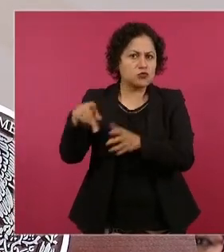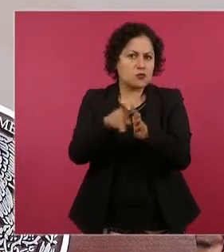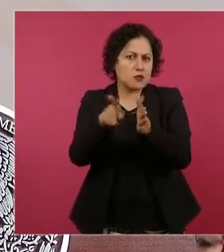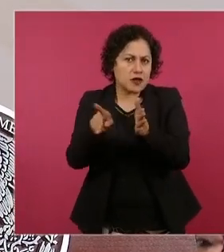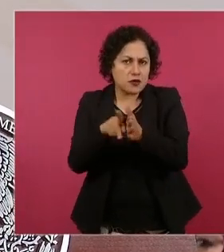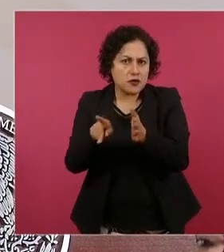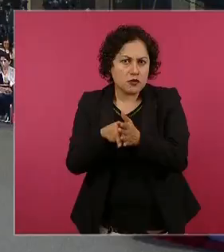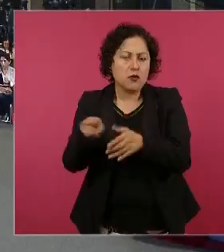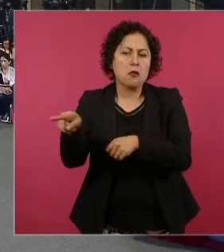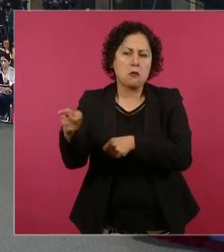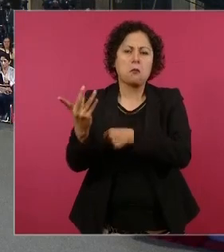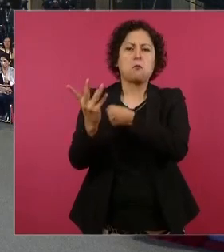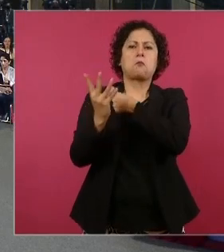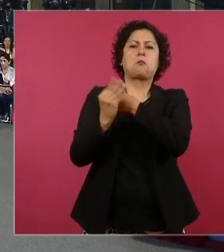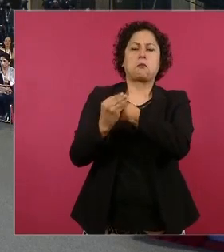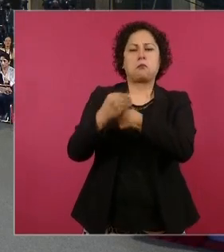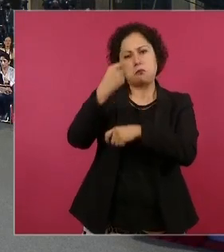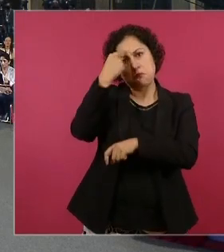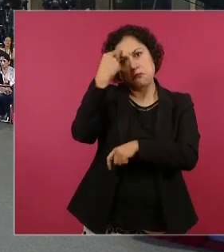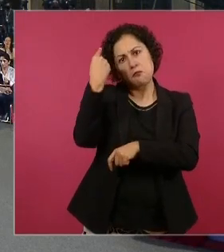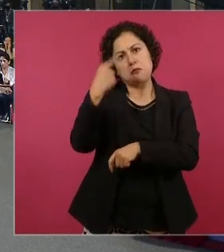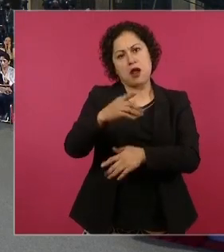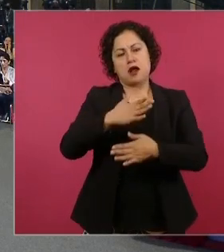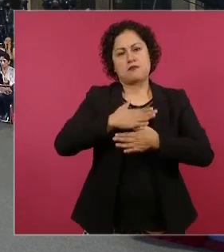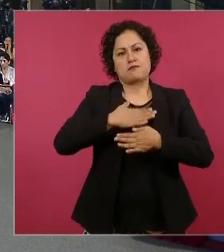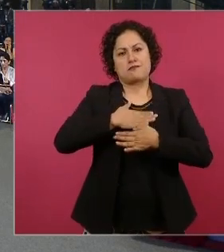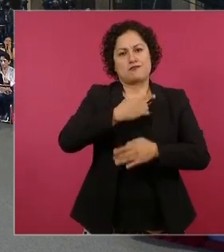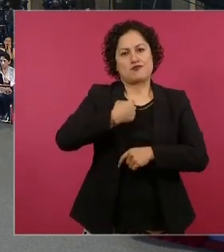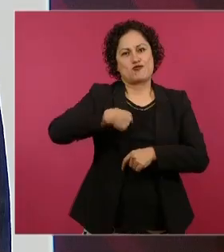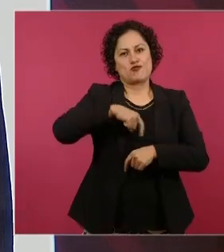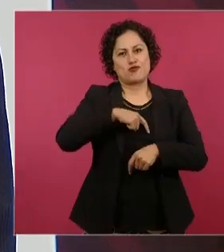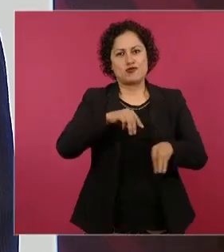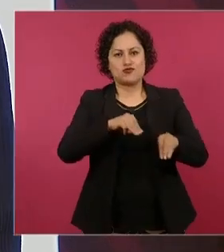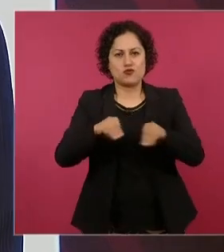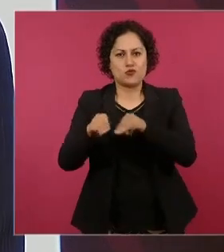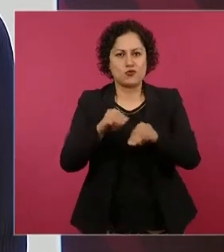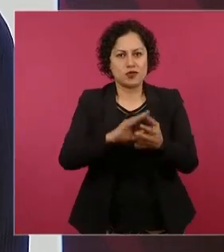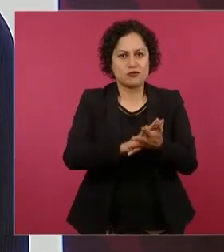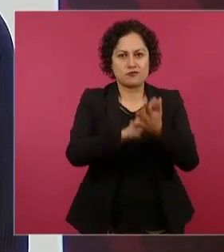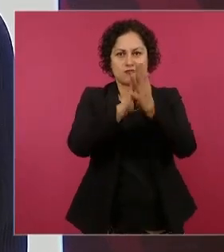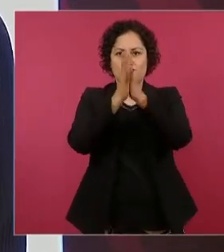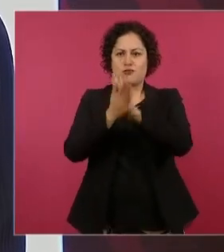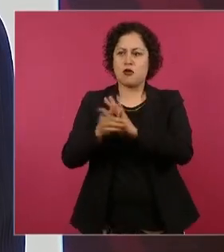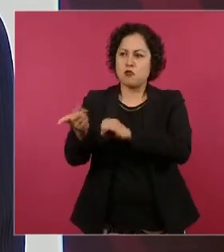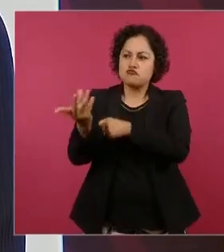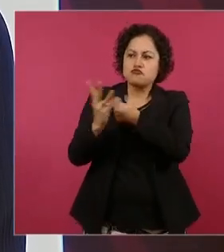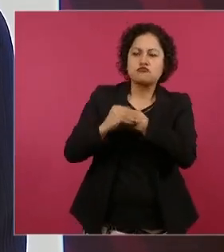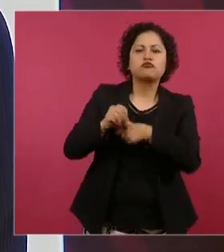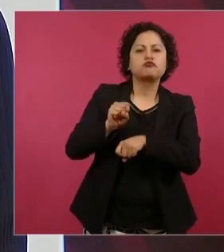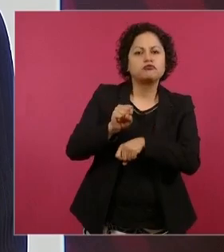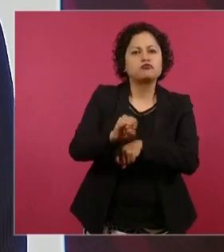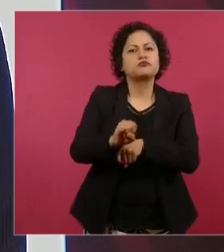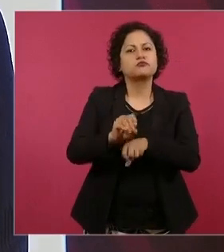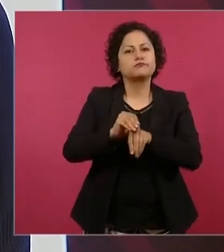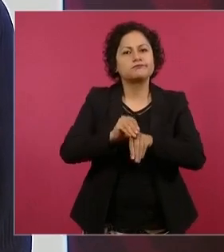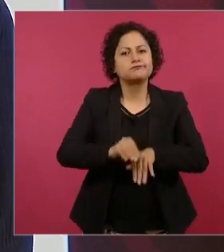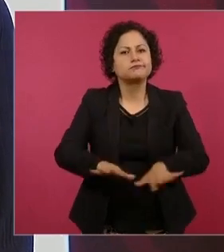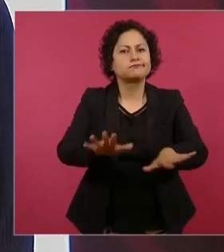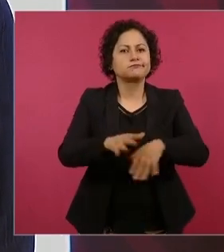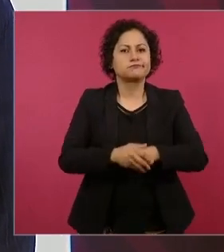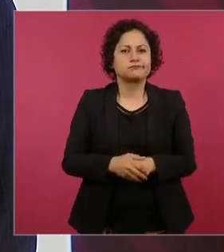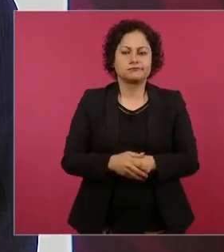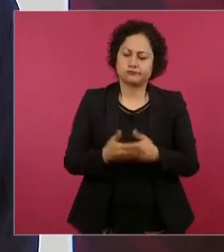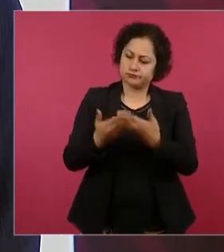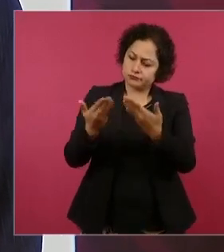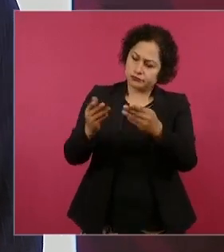para informar sobre nuestro movimiento de transformación. Que descanse en paz